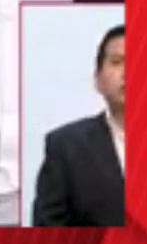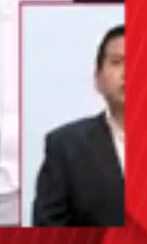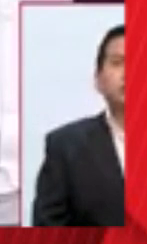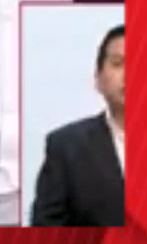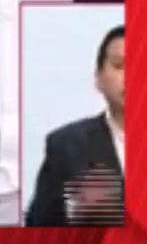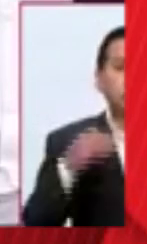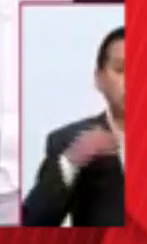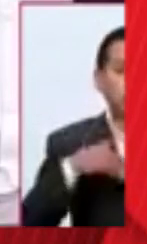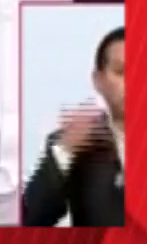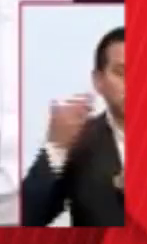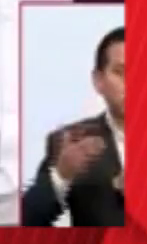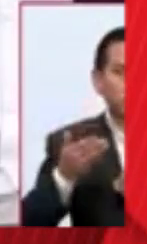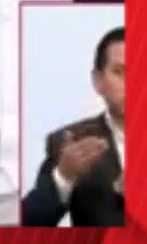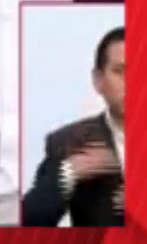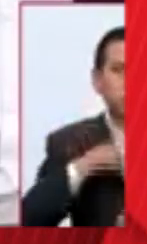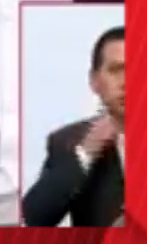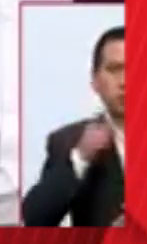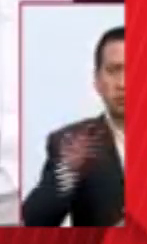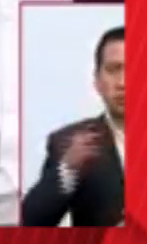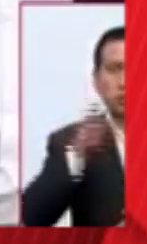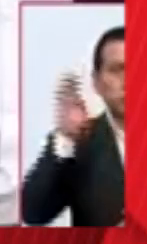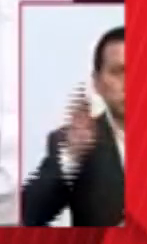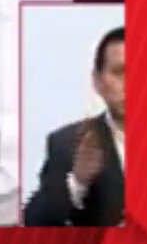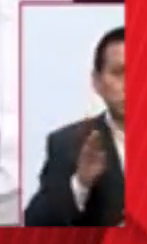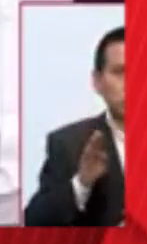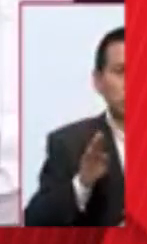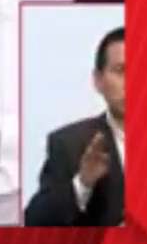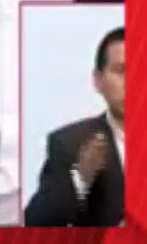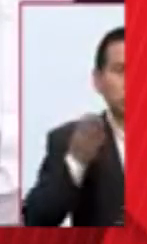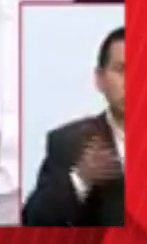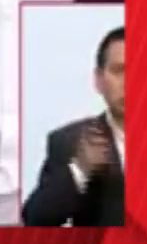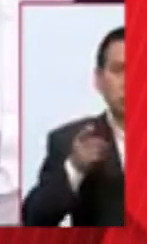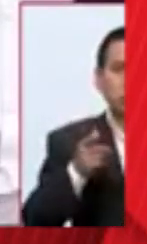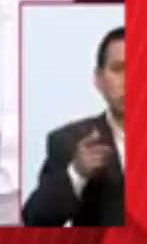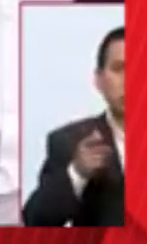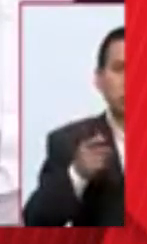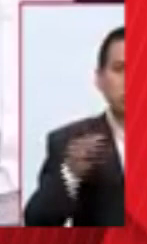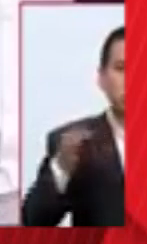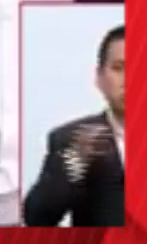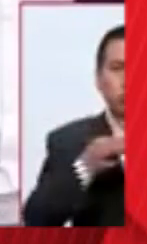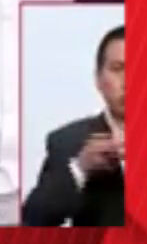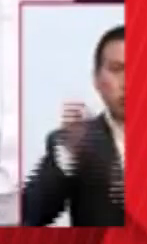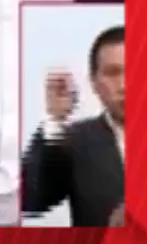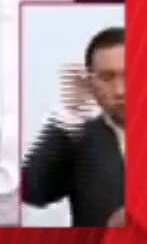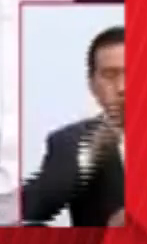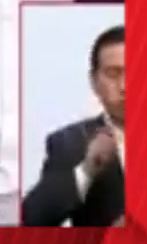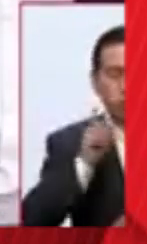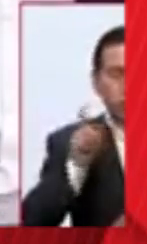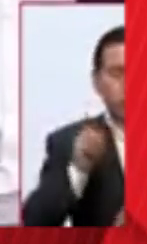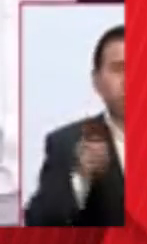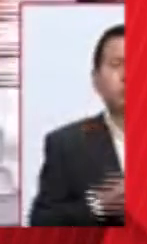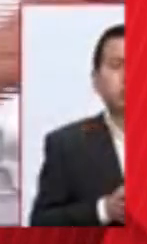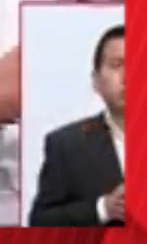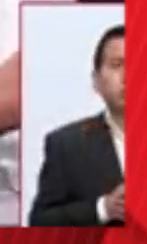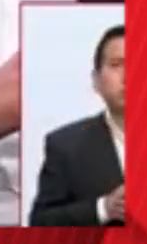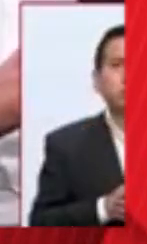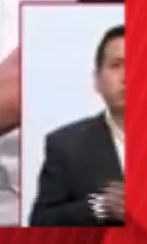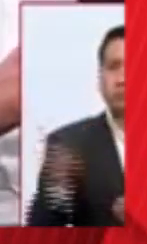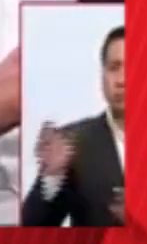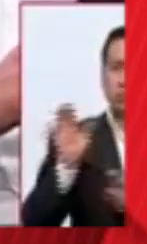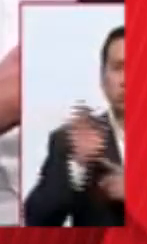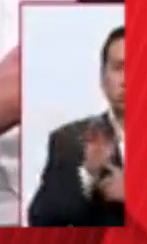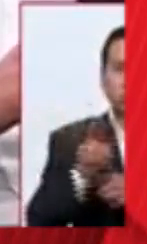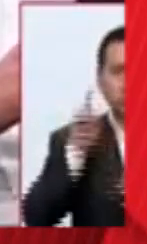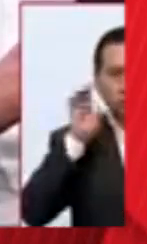La próxima, estoy seguro que va a ser Brasil y posiblemente la Unión Europea. Las imágenes,